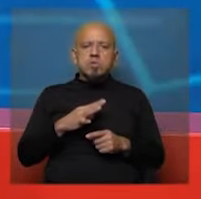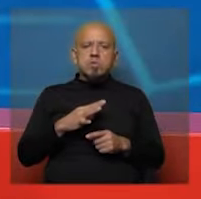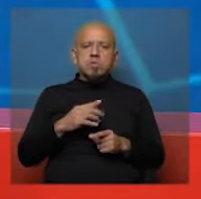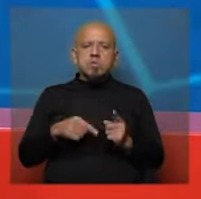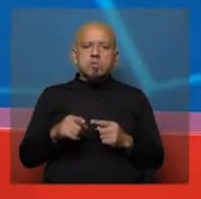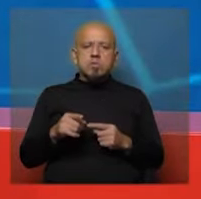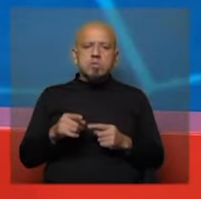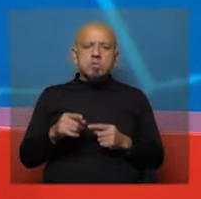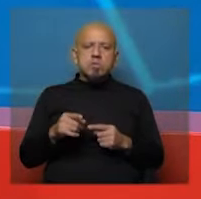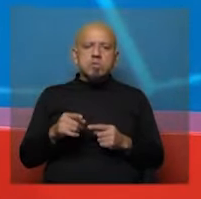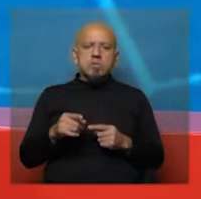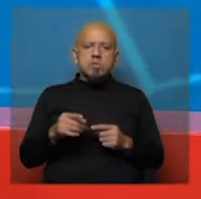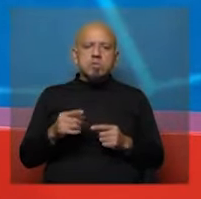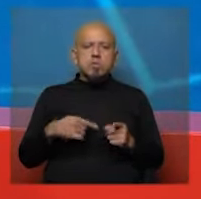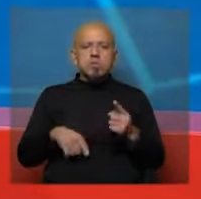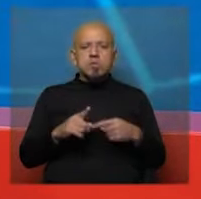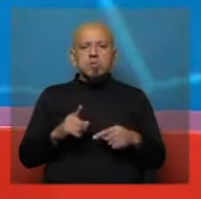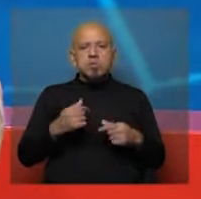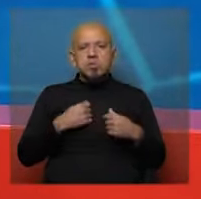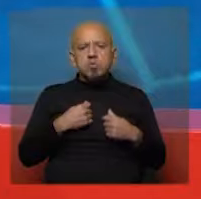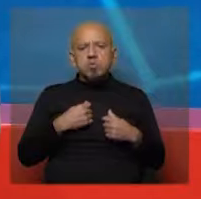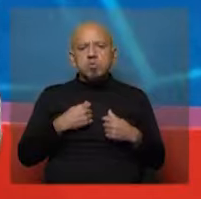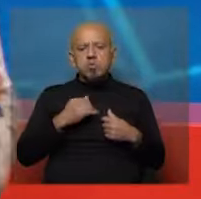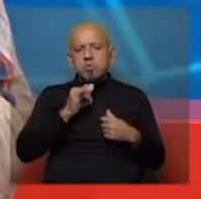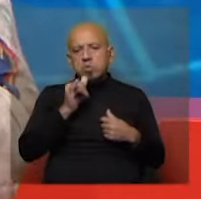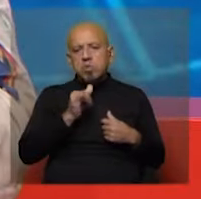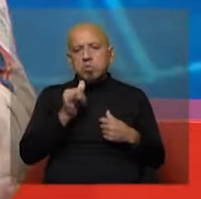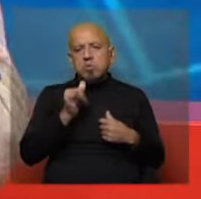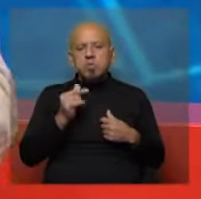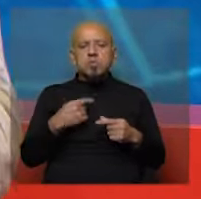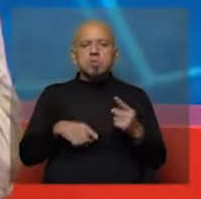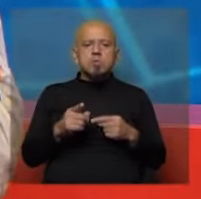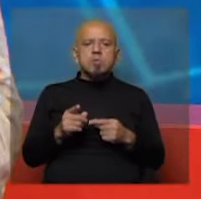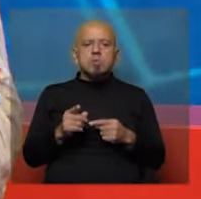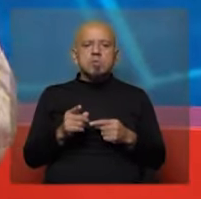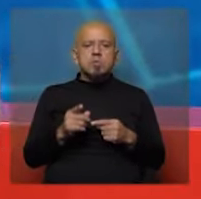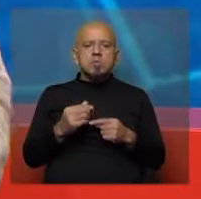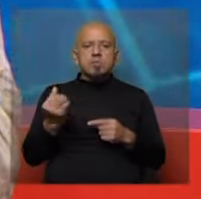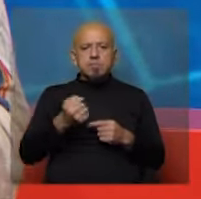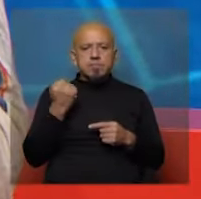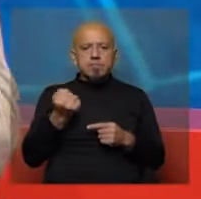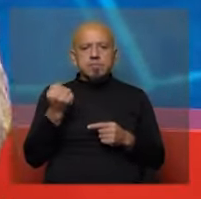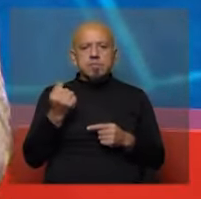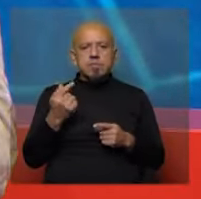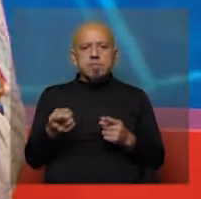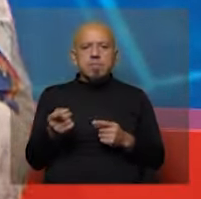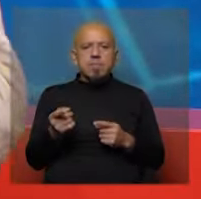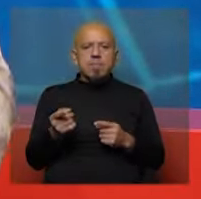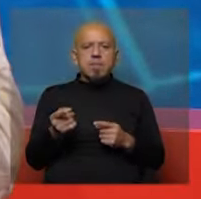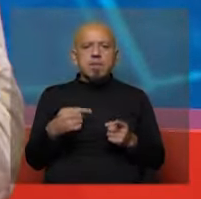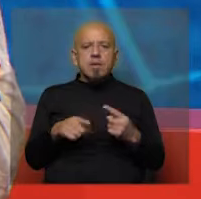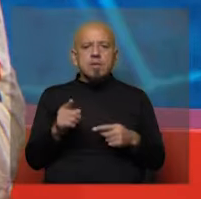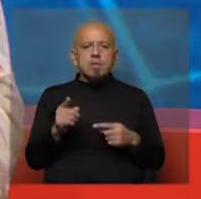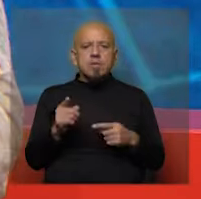en violencia pero yo Quiero contarles una cosa que es muy chiquita pero que es muy importante O podría ser muy importante